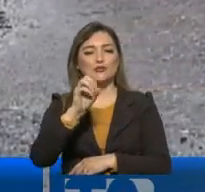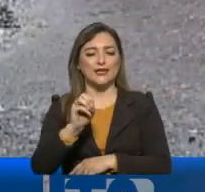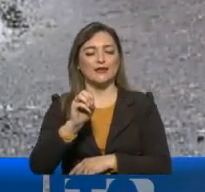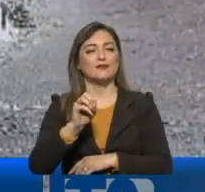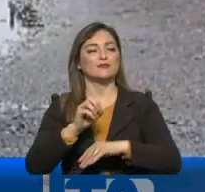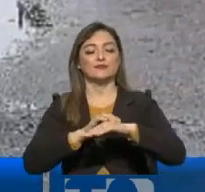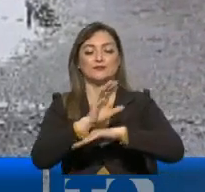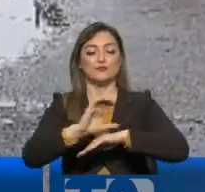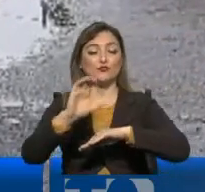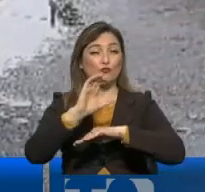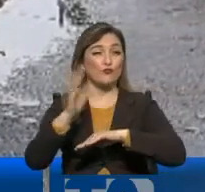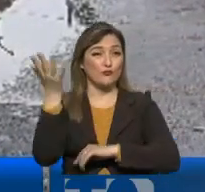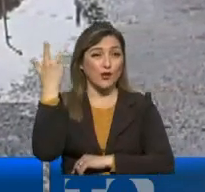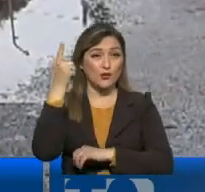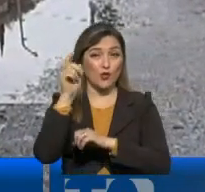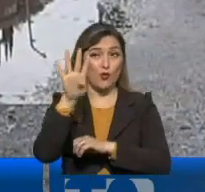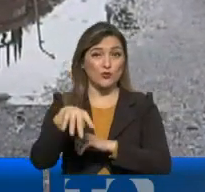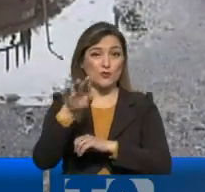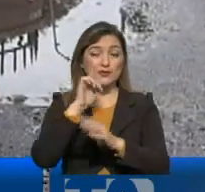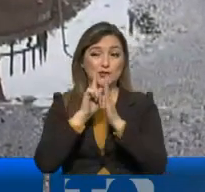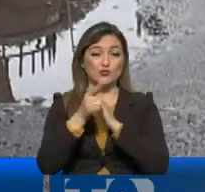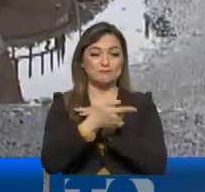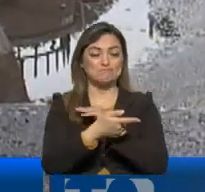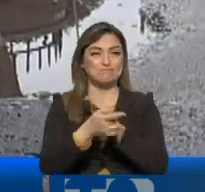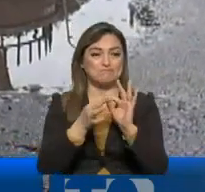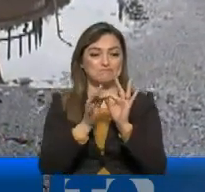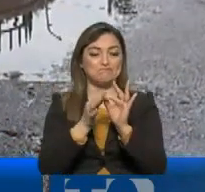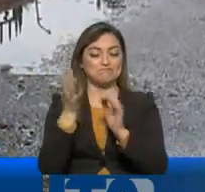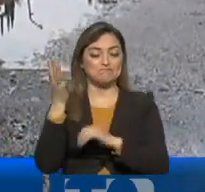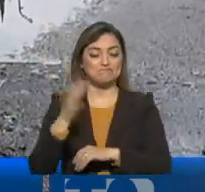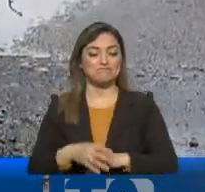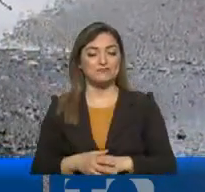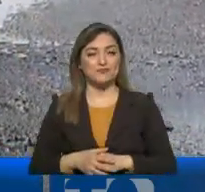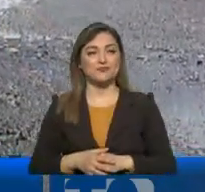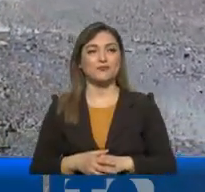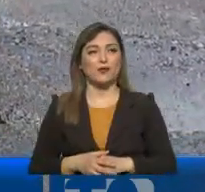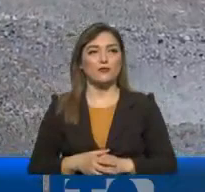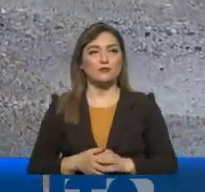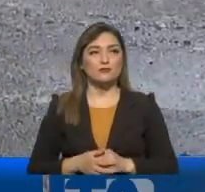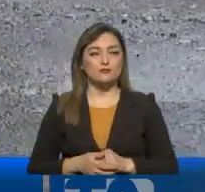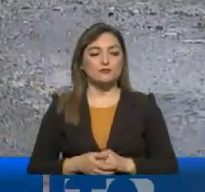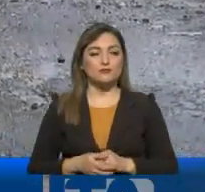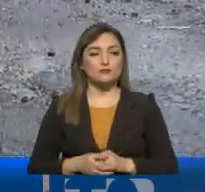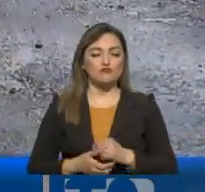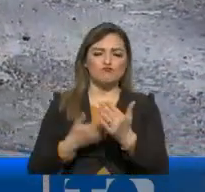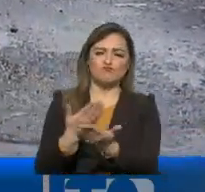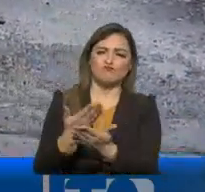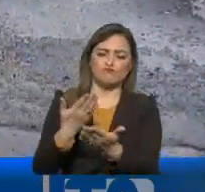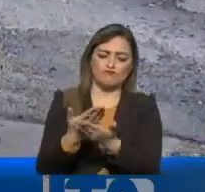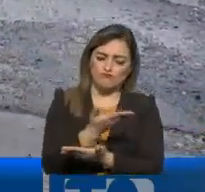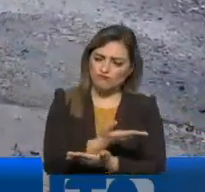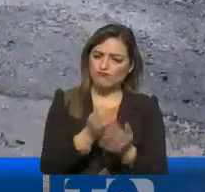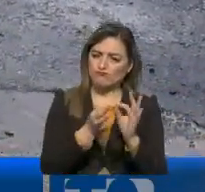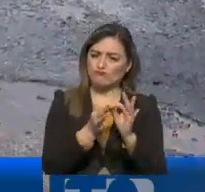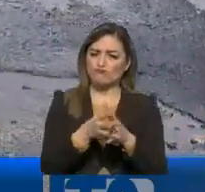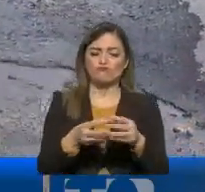que hace 4 meses reportaron el daño a la empresa de agua potable. Sin embargo, hasta el momento su pedido no es escuchado. Exigen a la entidad visite la